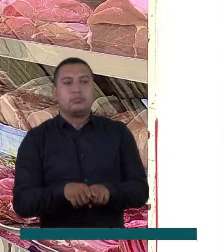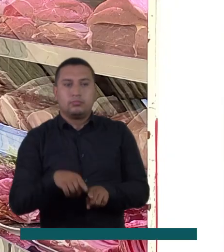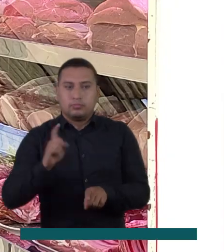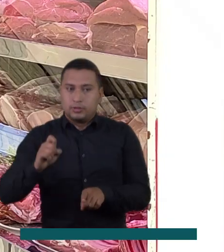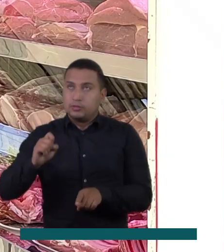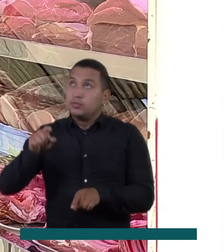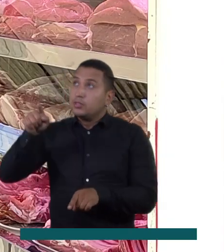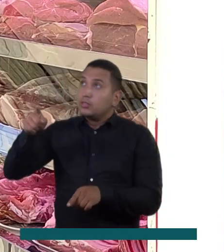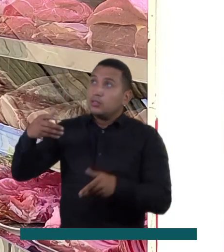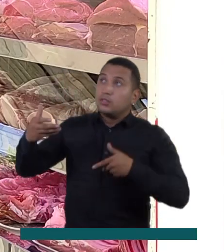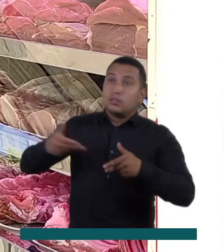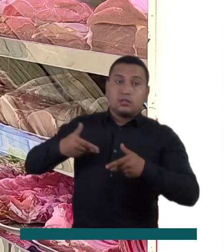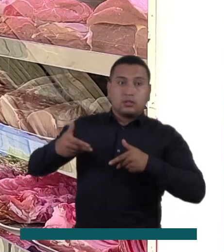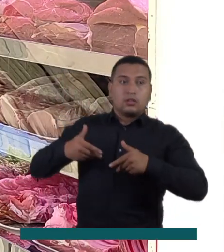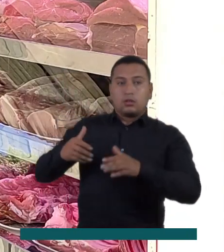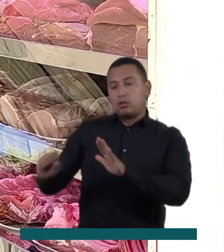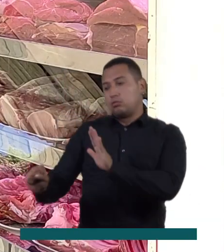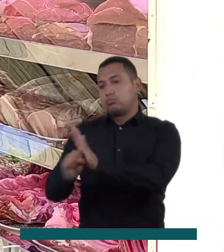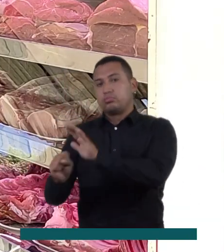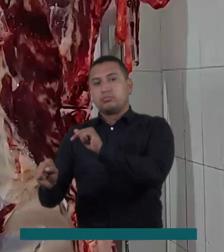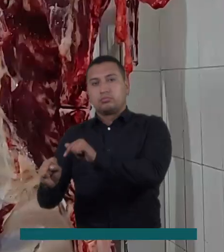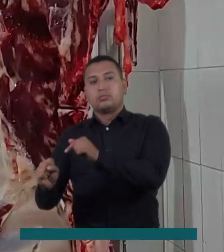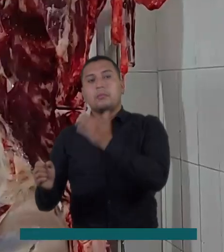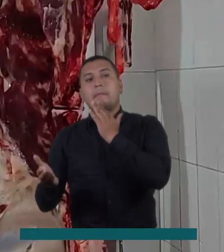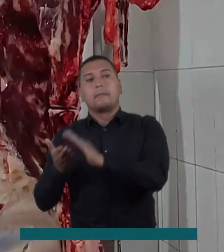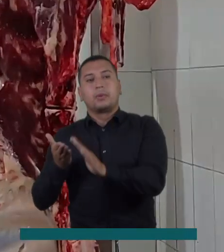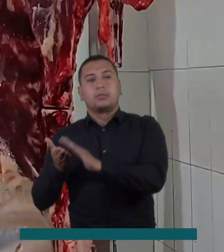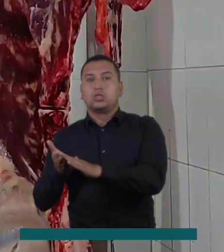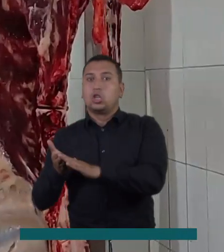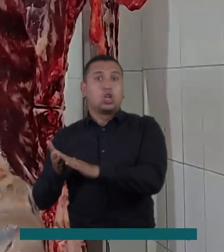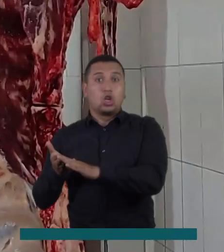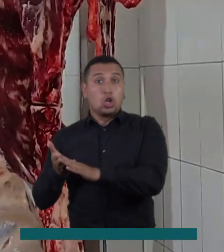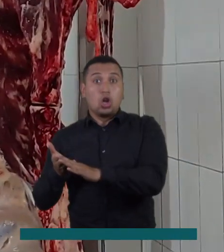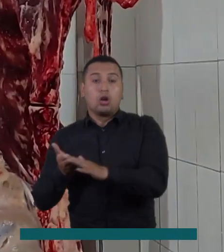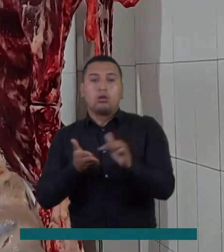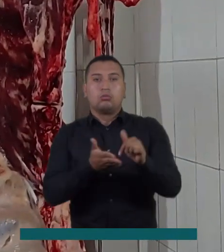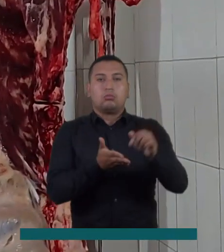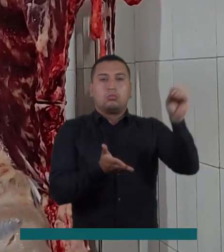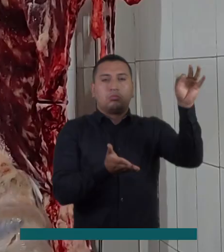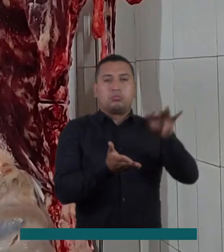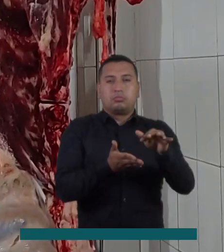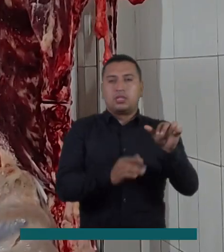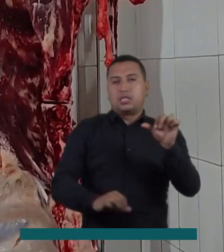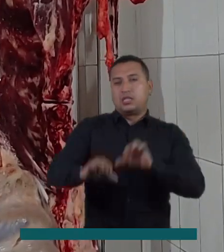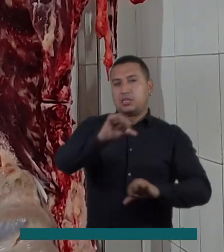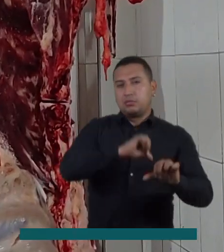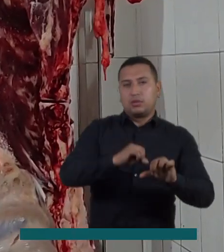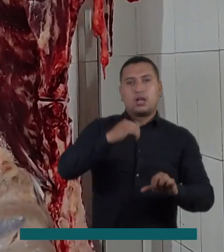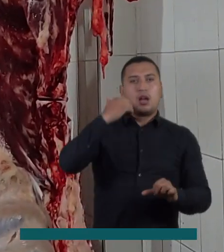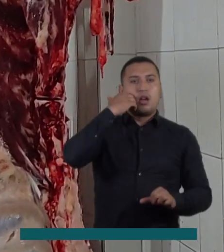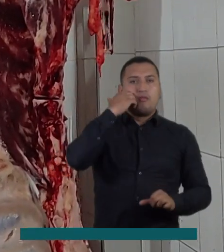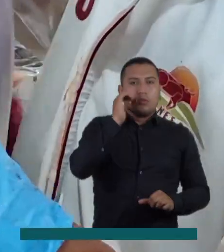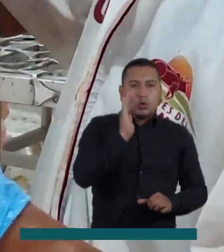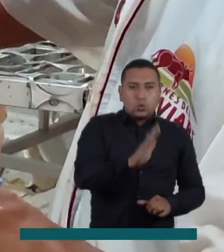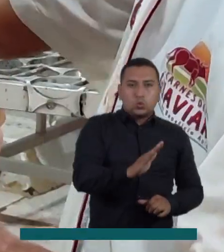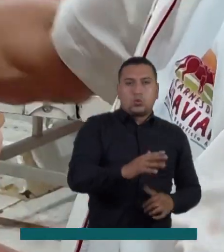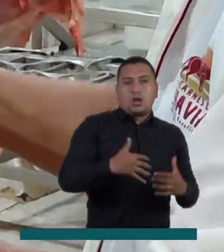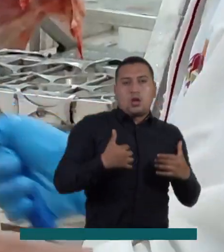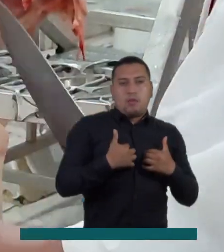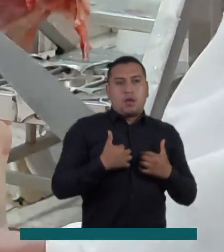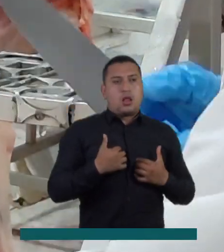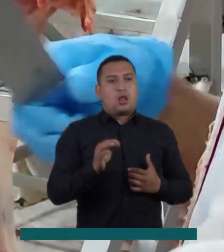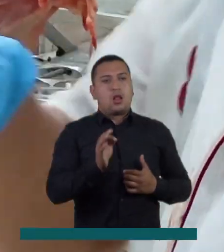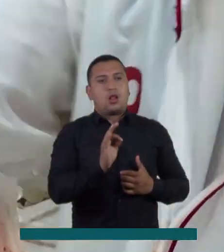INVIMA, vienen contaminadas con muchas sustancias, sustancias químicas, con enfermedades propias de los animales,